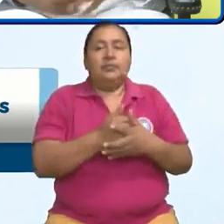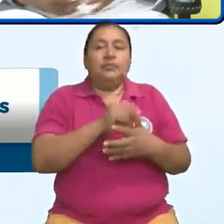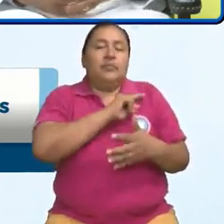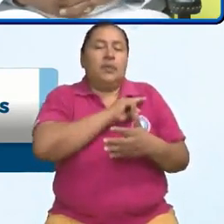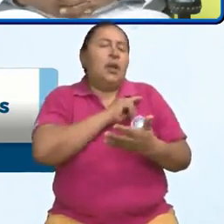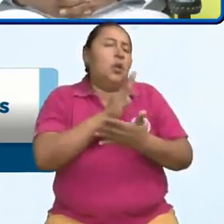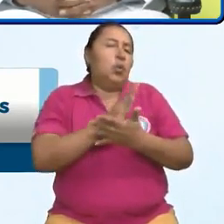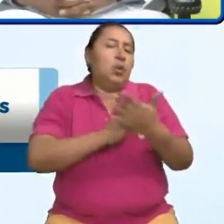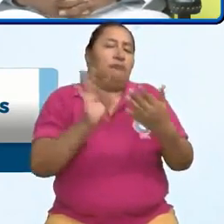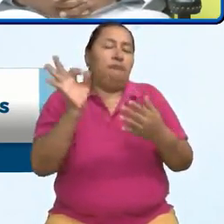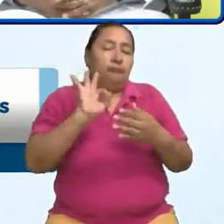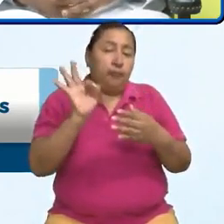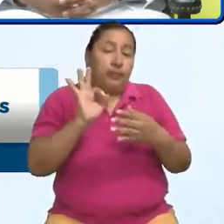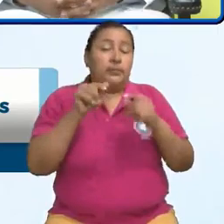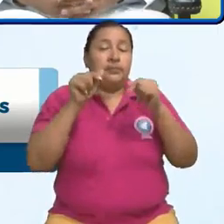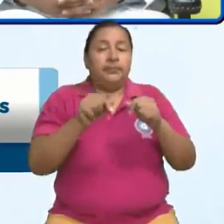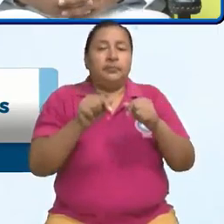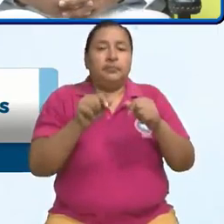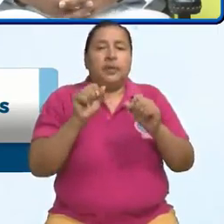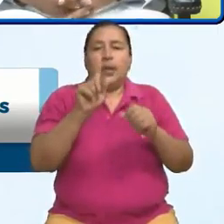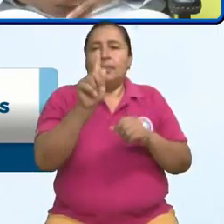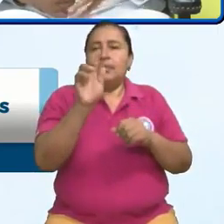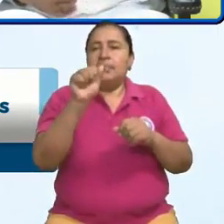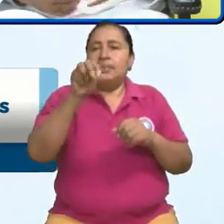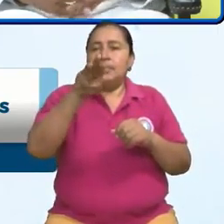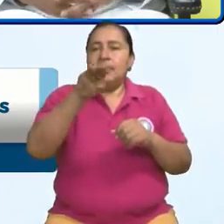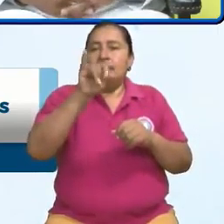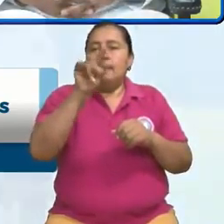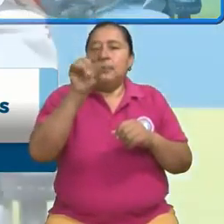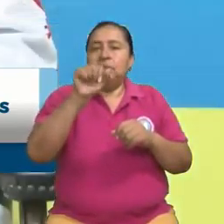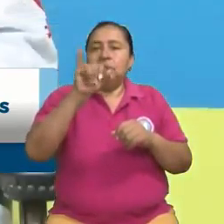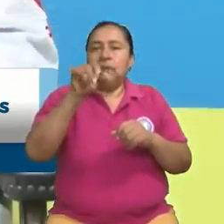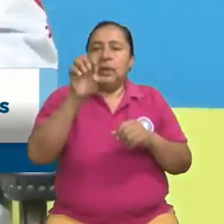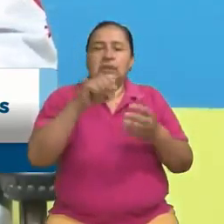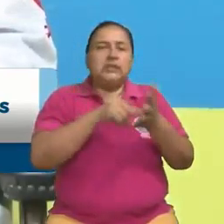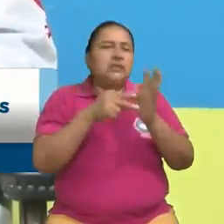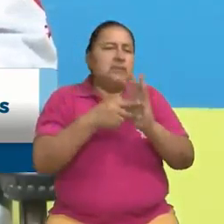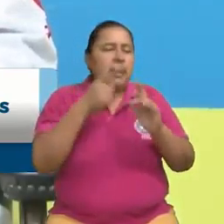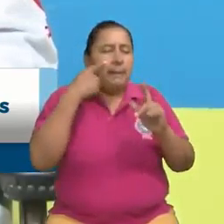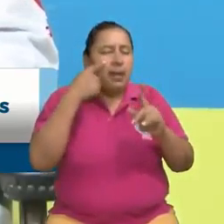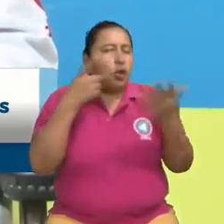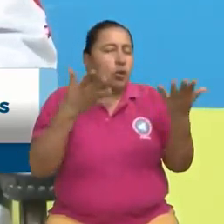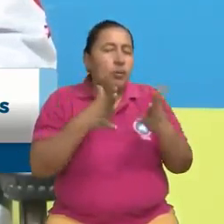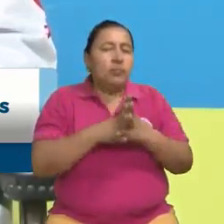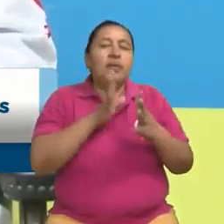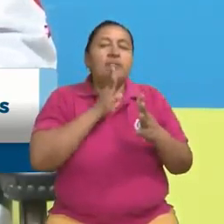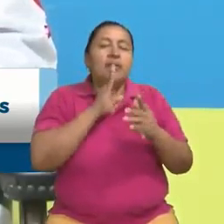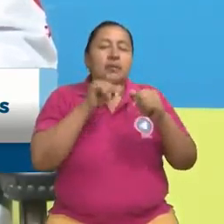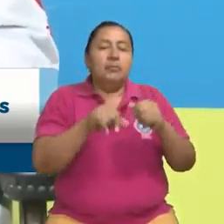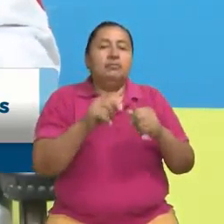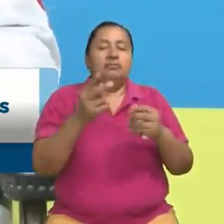métodos y maneras de hacer el tamizaje, y no implica mucho gasto, hablando de términos económicos, también